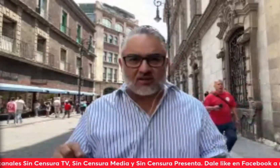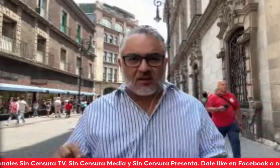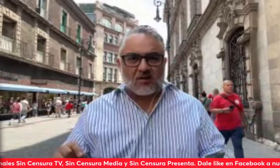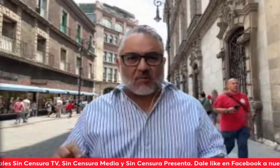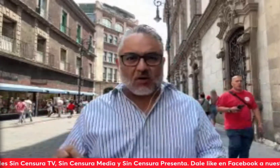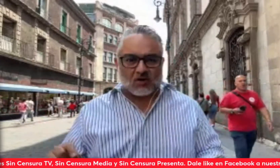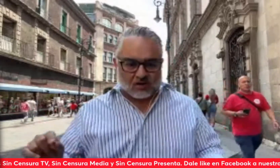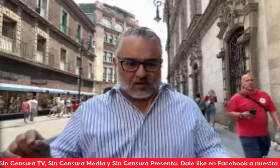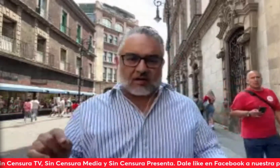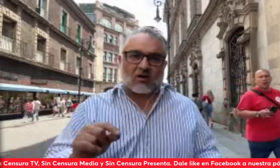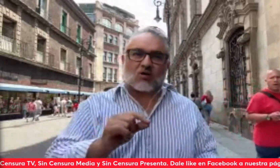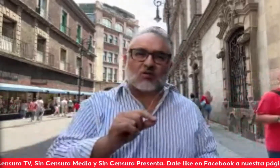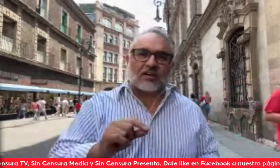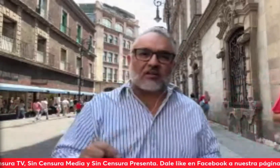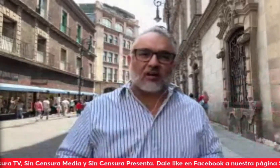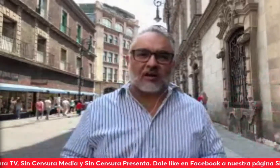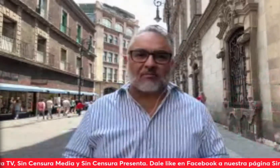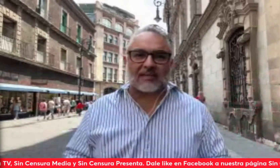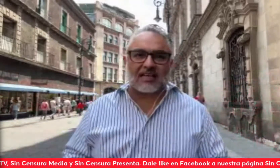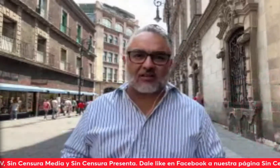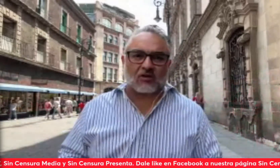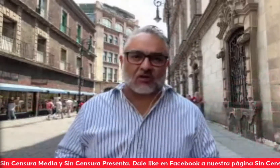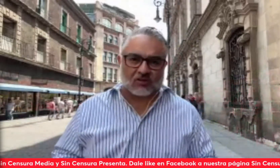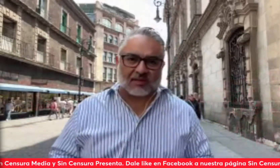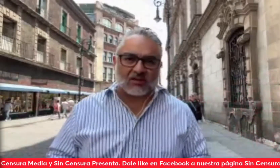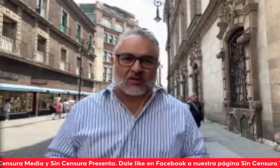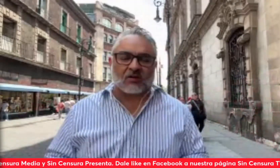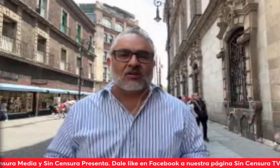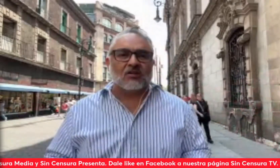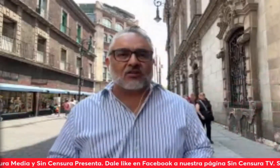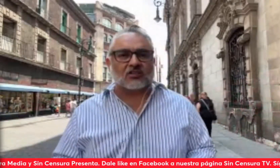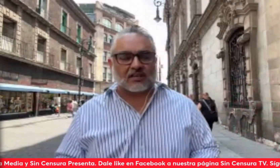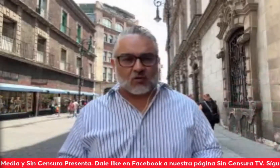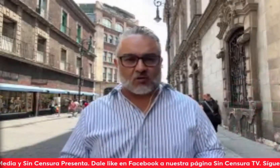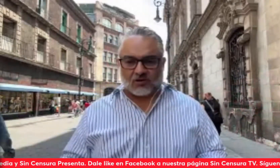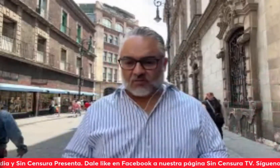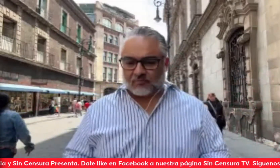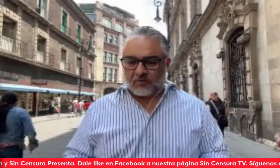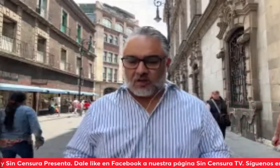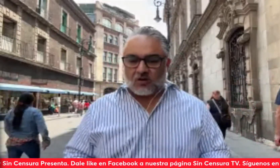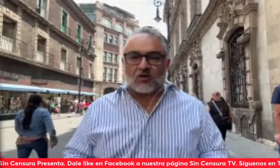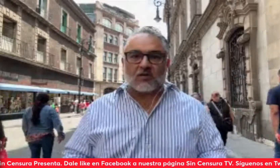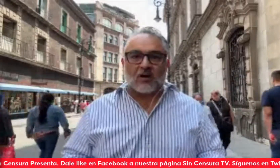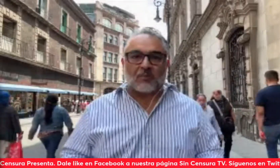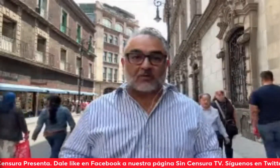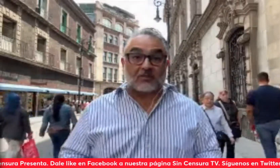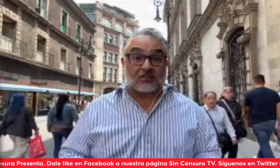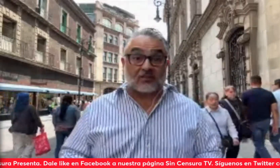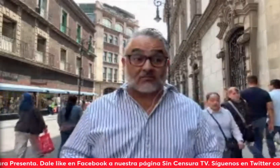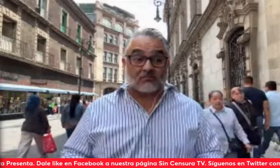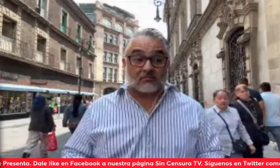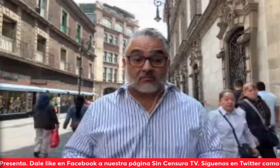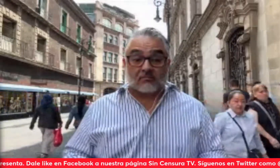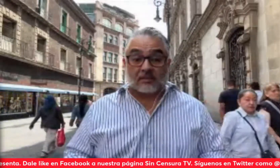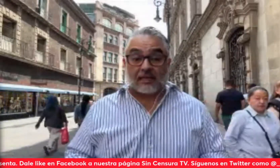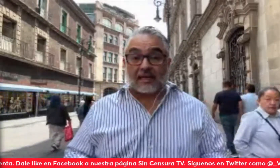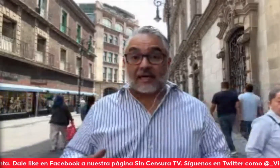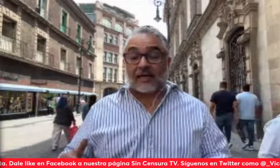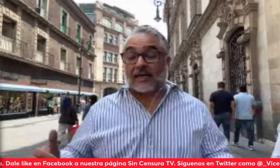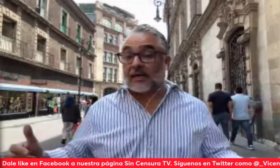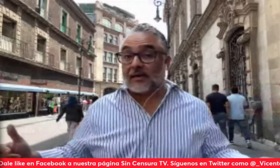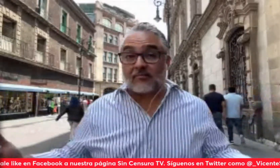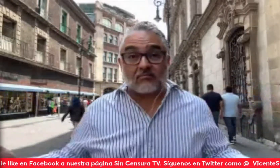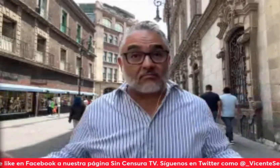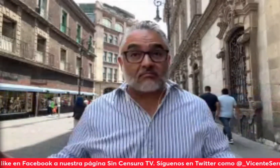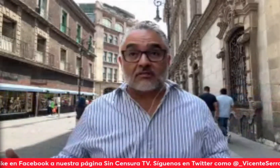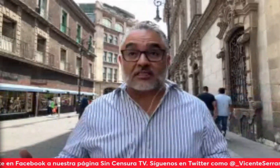shock por lo ocurrido el pasado domingo 2 de junio, con una oposición